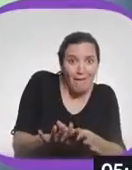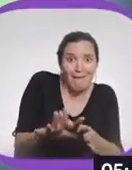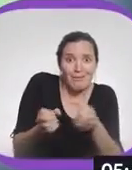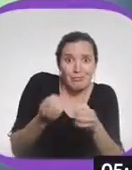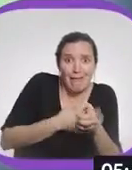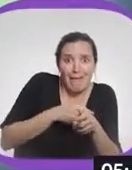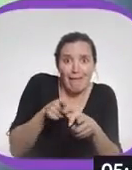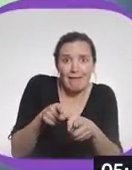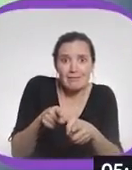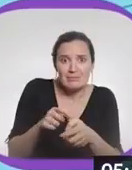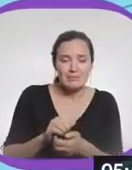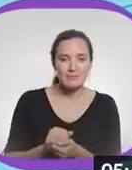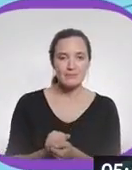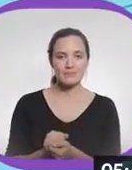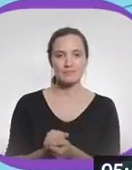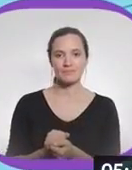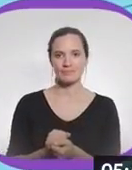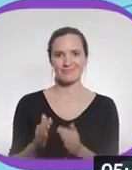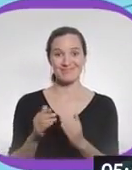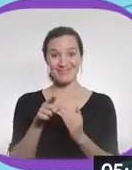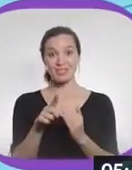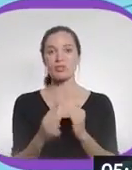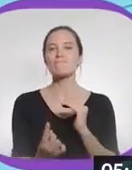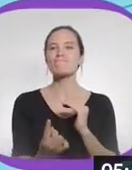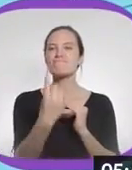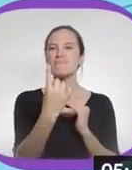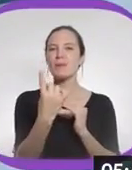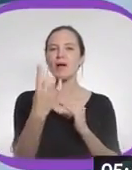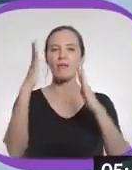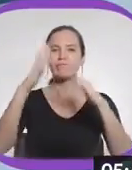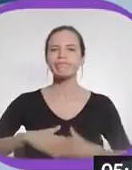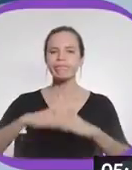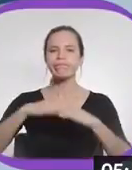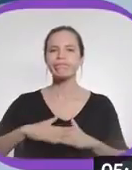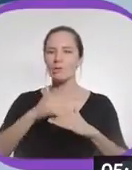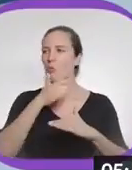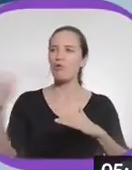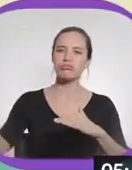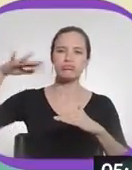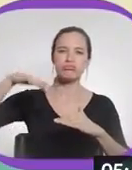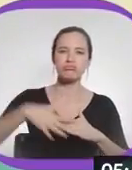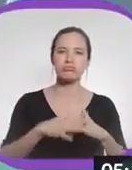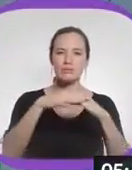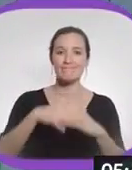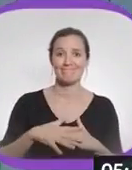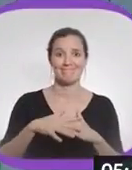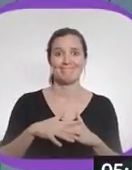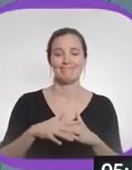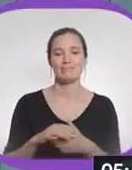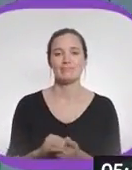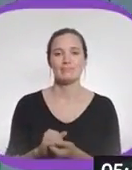remolcando mi auto! Timmy, tu casa será la primera en desaparecer ya que la represa de Dimsdale está en tu